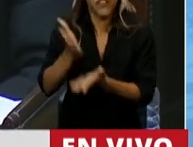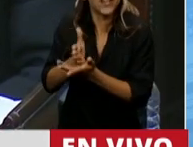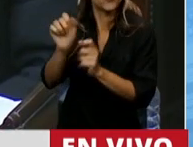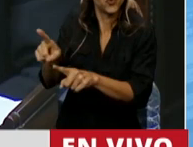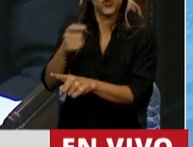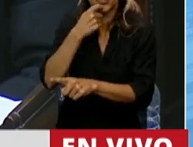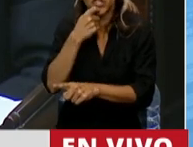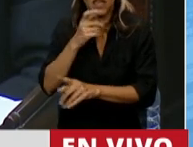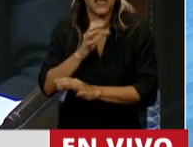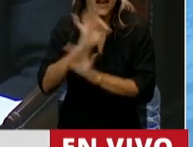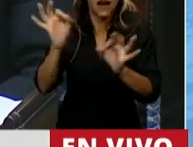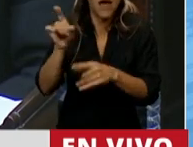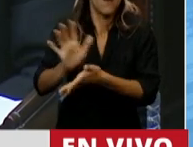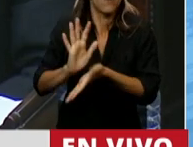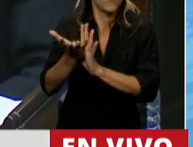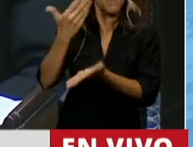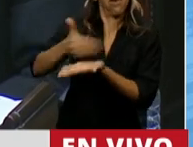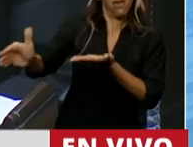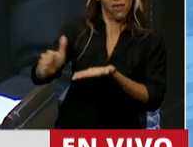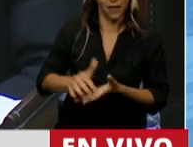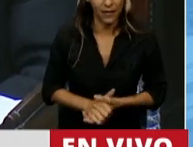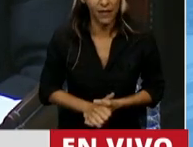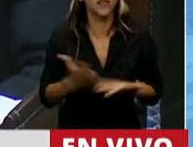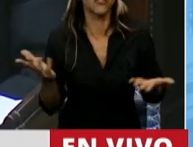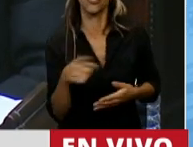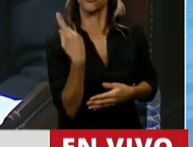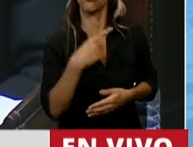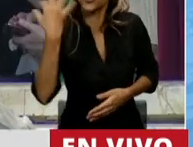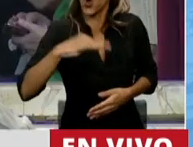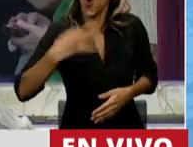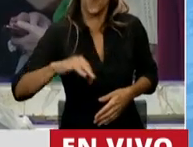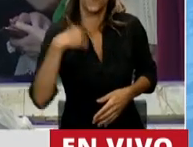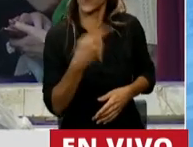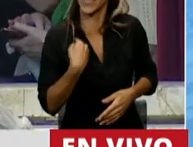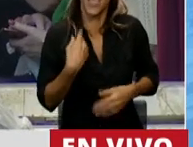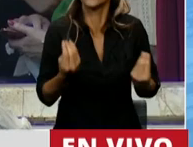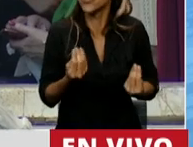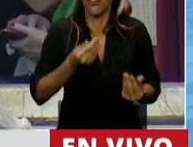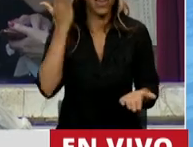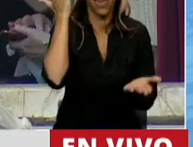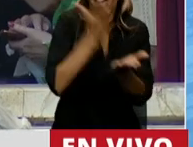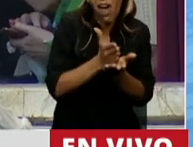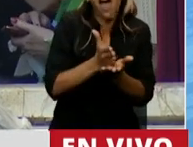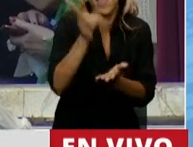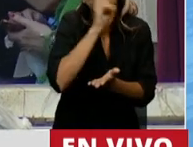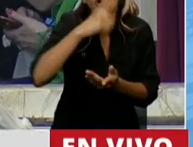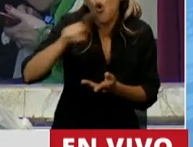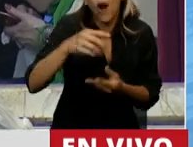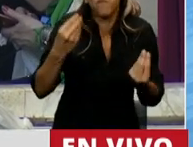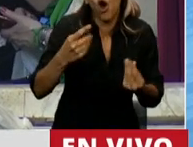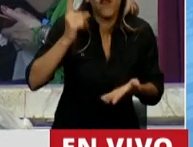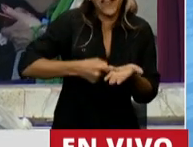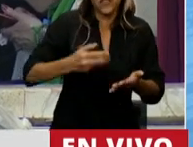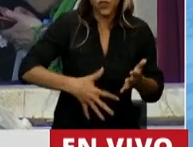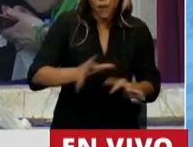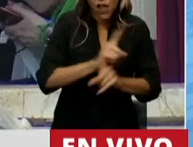expresas mandas no hay margen a otra interpretación que la obligación que tenemos de despenalizar y legalizar el derecho a la interrupción voluntaria del